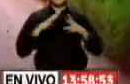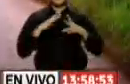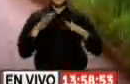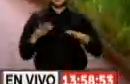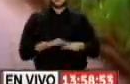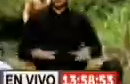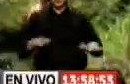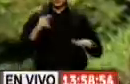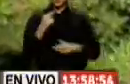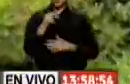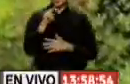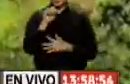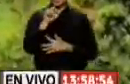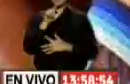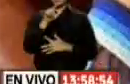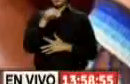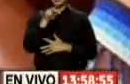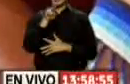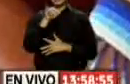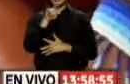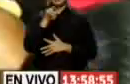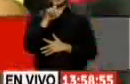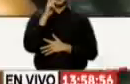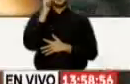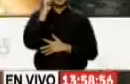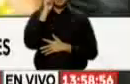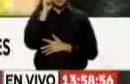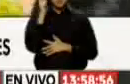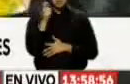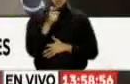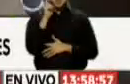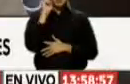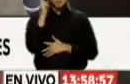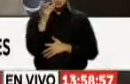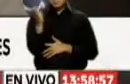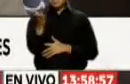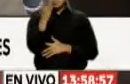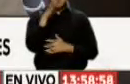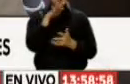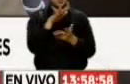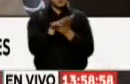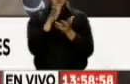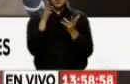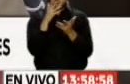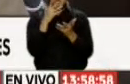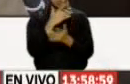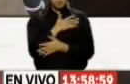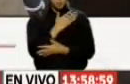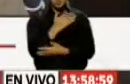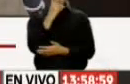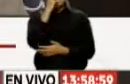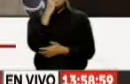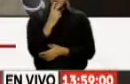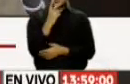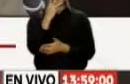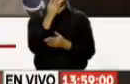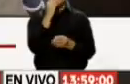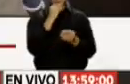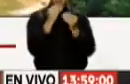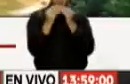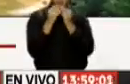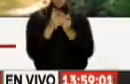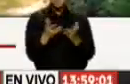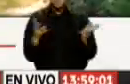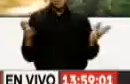Cantón Gualaquiza busca posicionarse como destino turístico. Vayan con confianza, la oferta hotelera, ofertas de